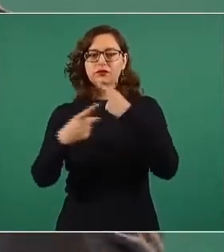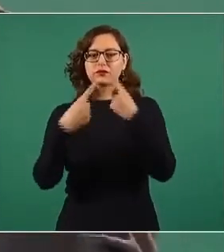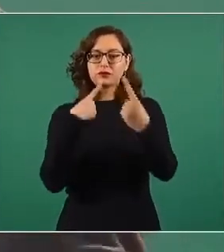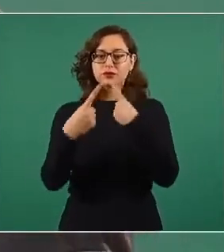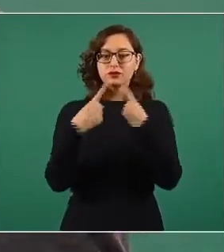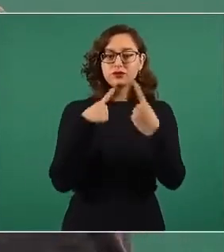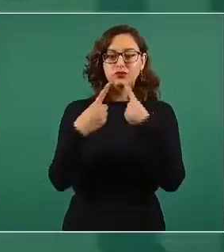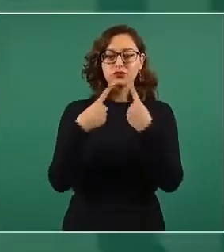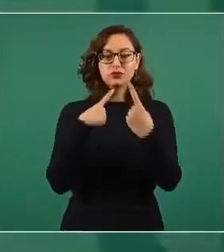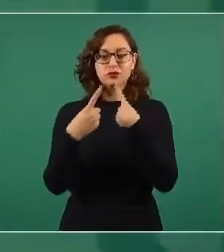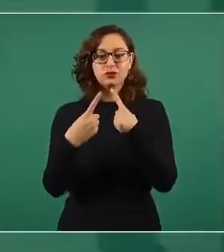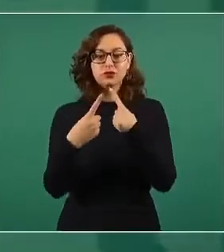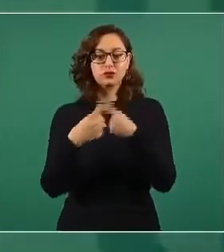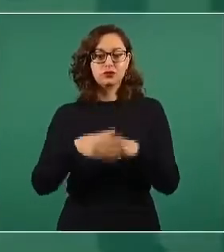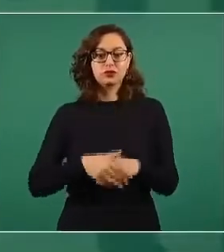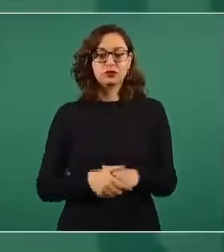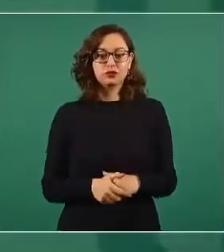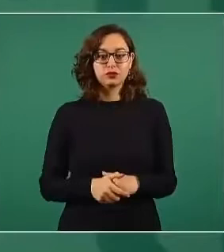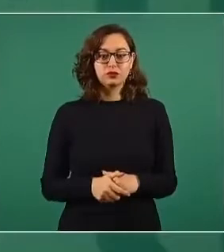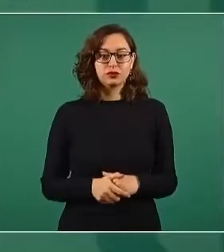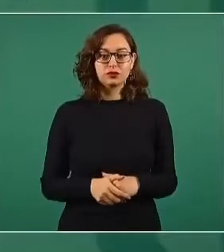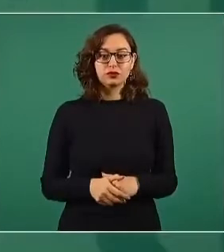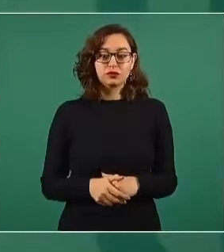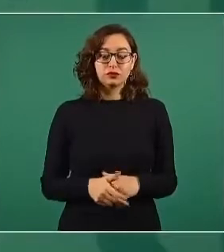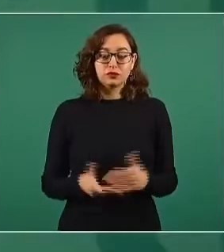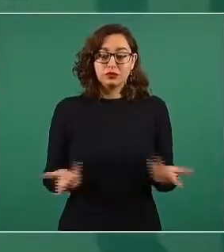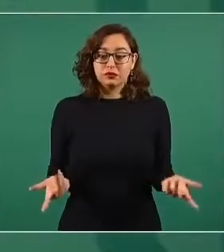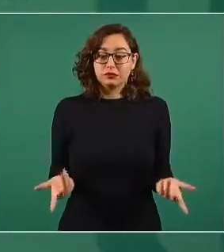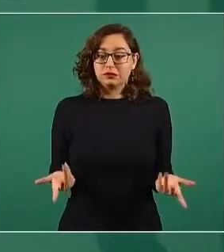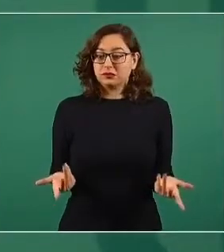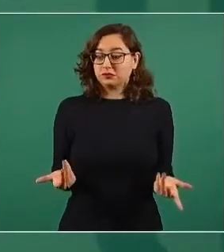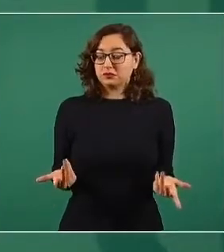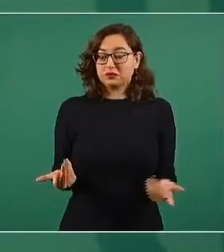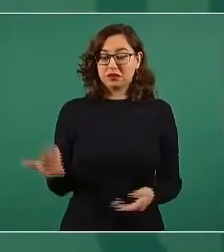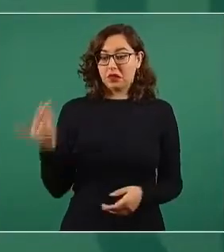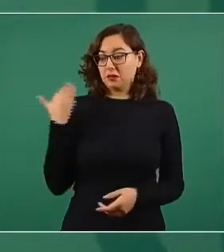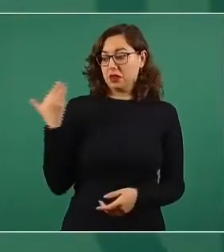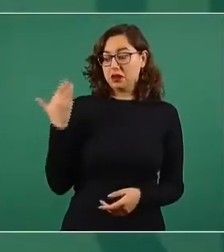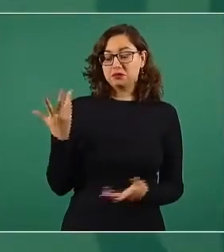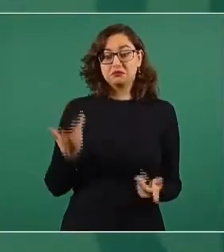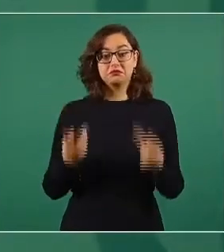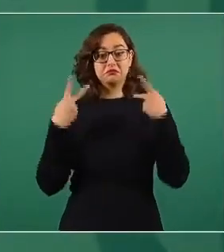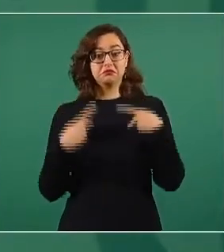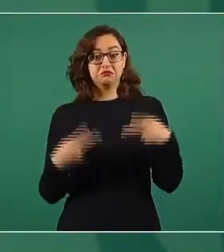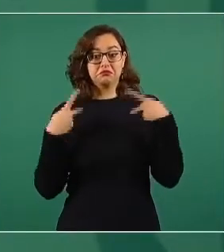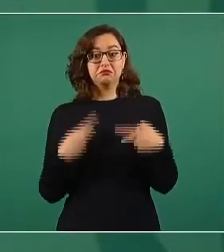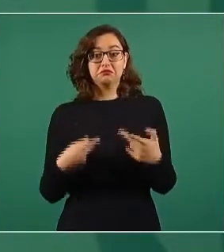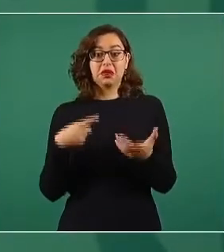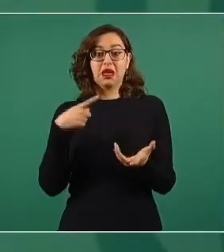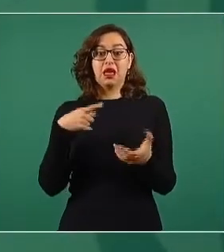Lo que hablábamos de un defensor de derechos humanos